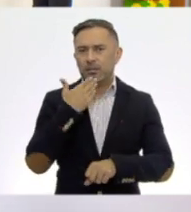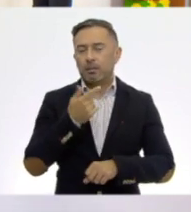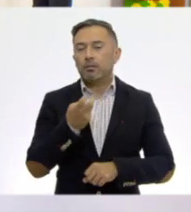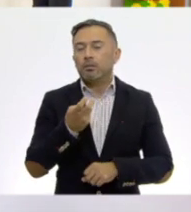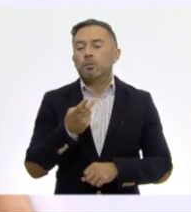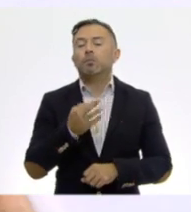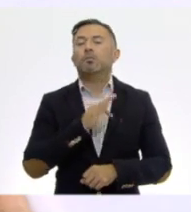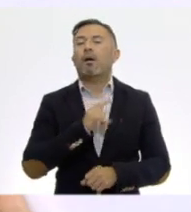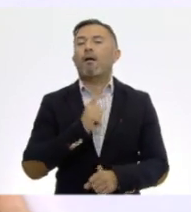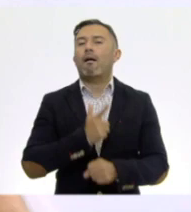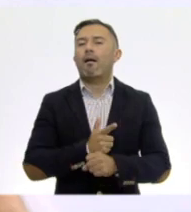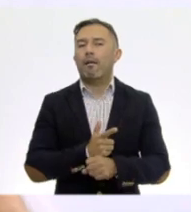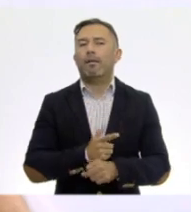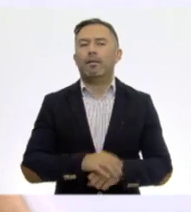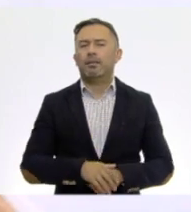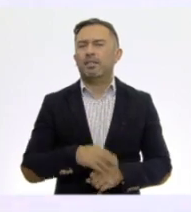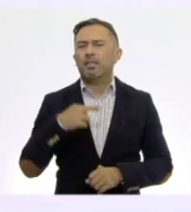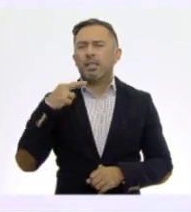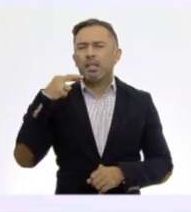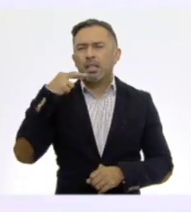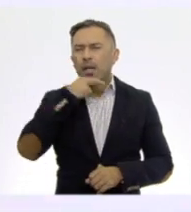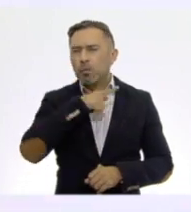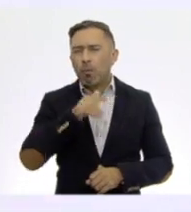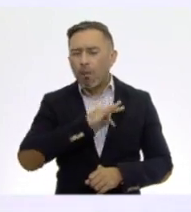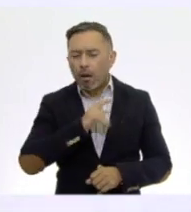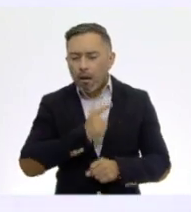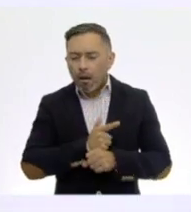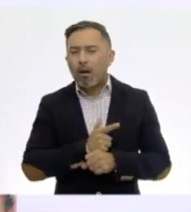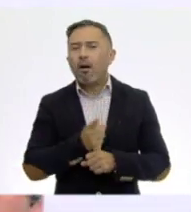pudimos identificar inmediatamente cuál era el